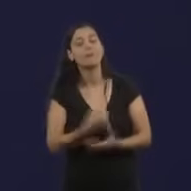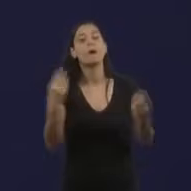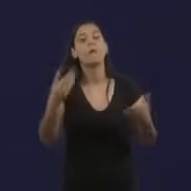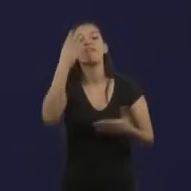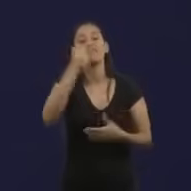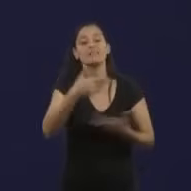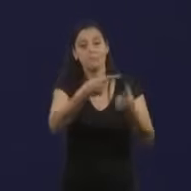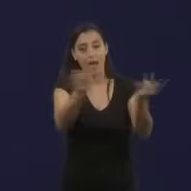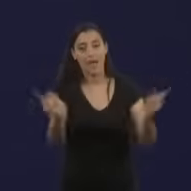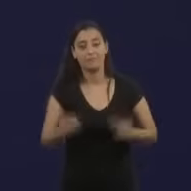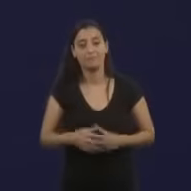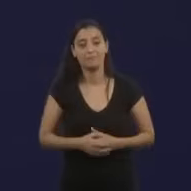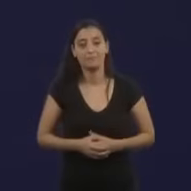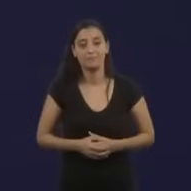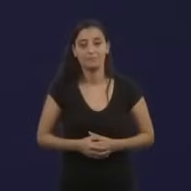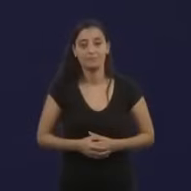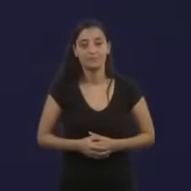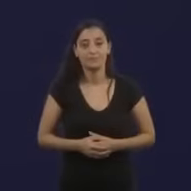de